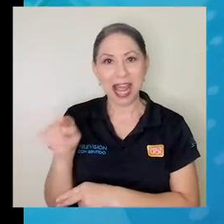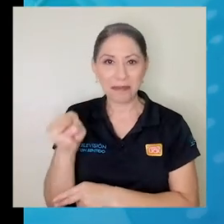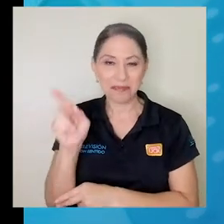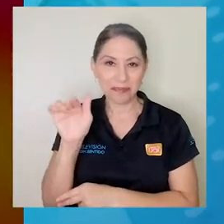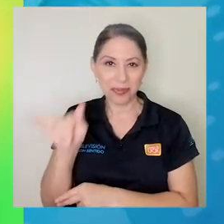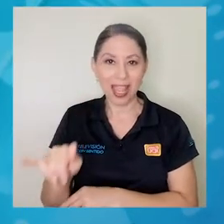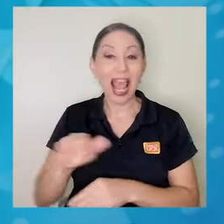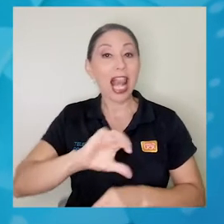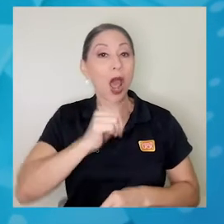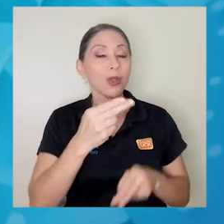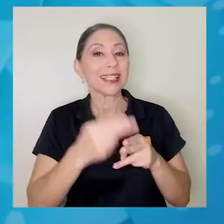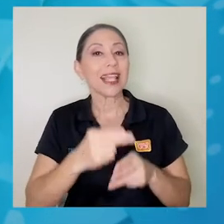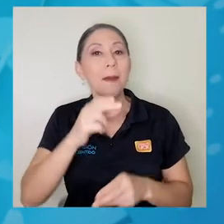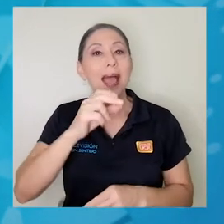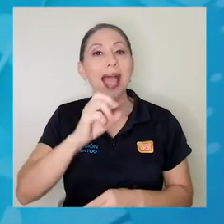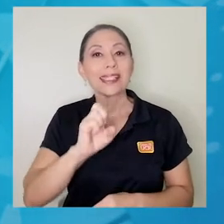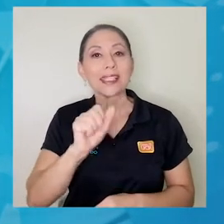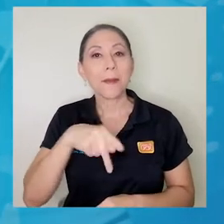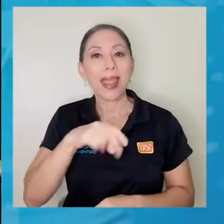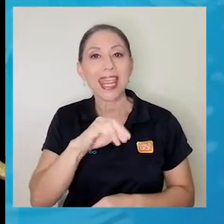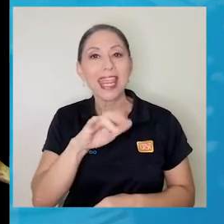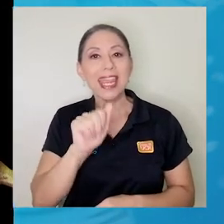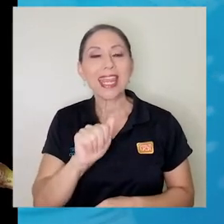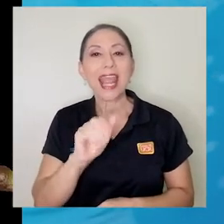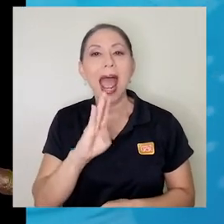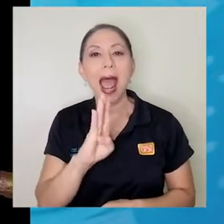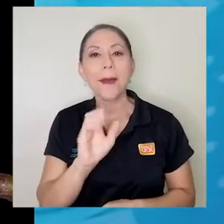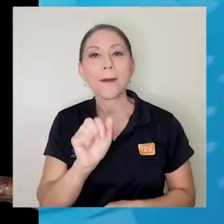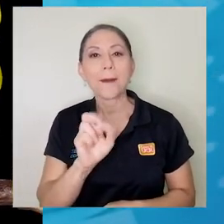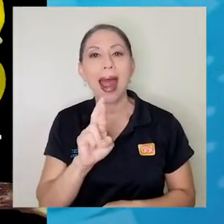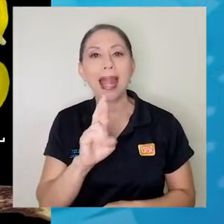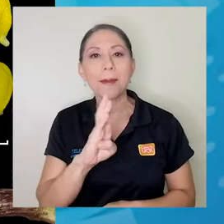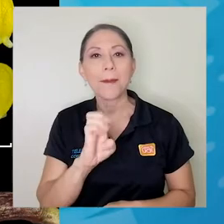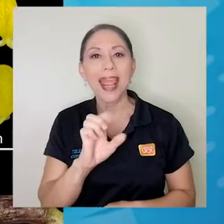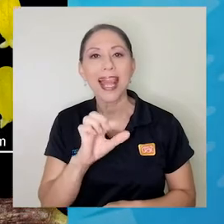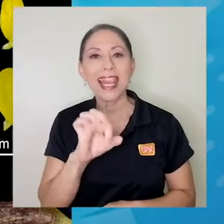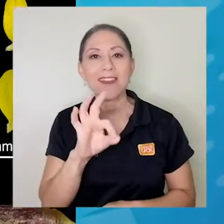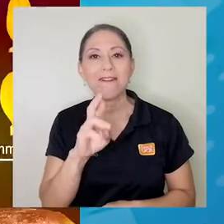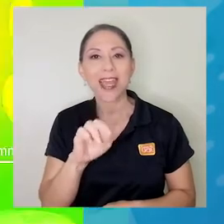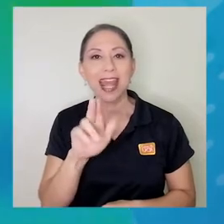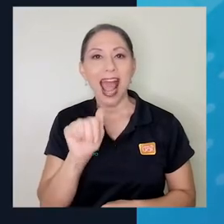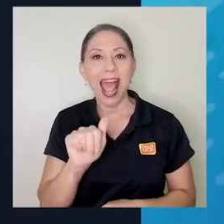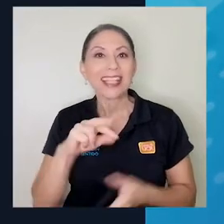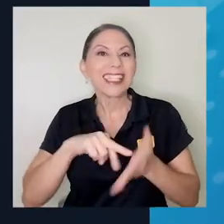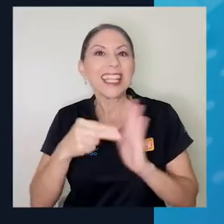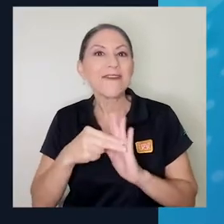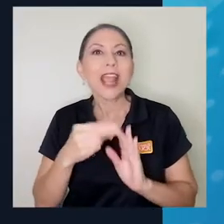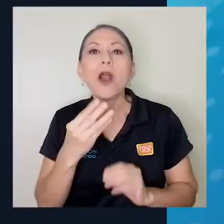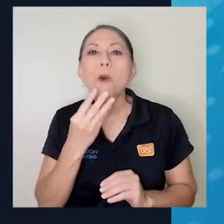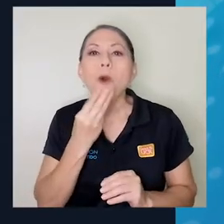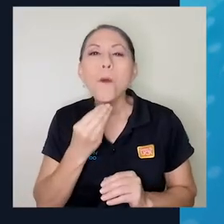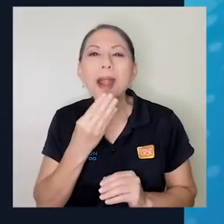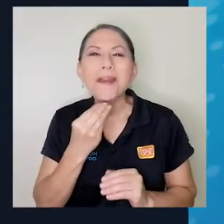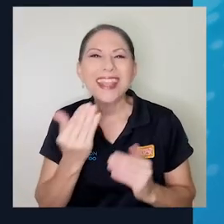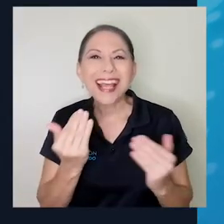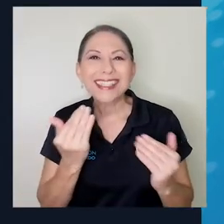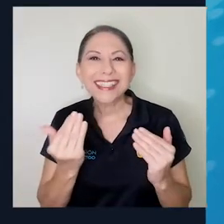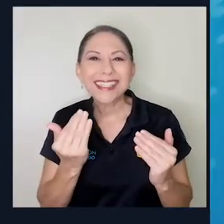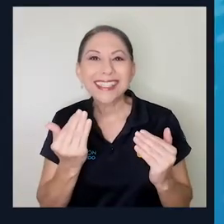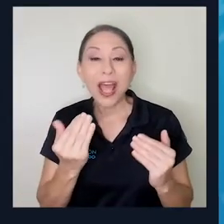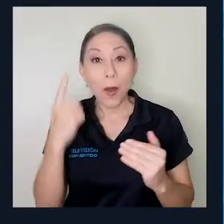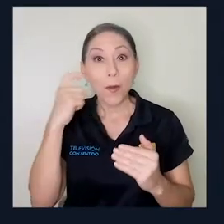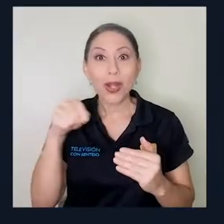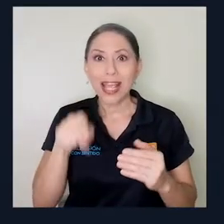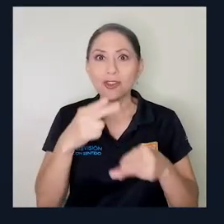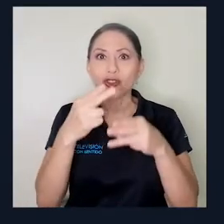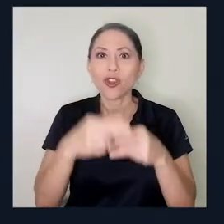llama Aspeclinia barbelífera, que significa con barbitas. Estos nombres son latinizados